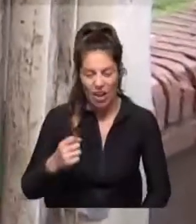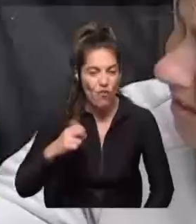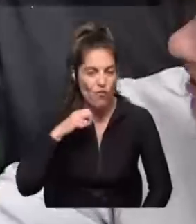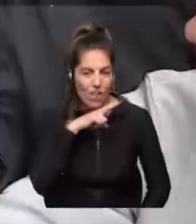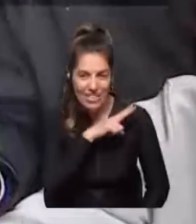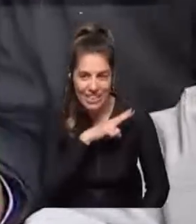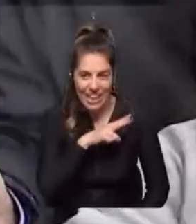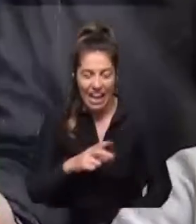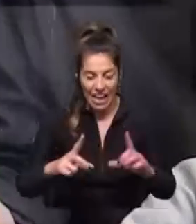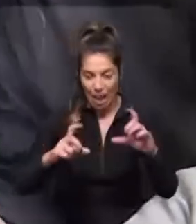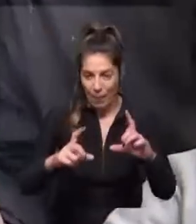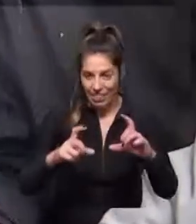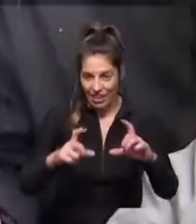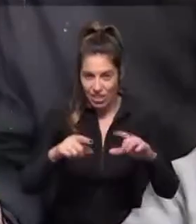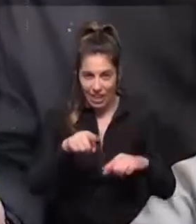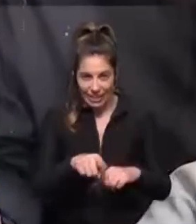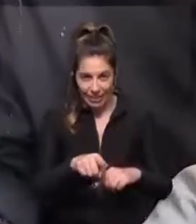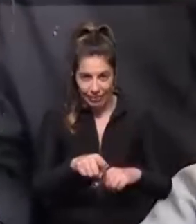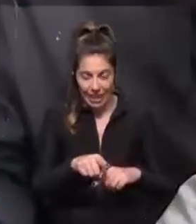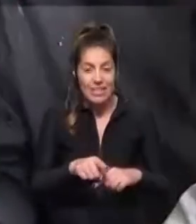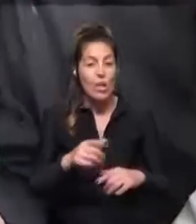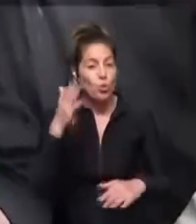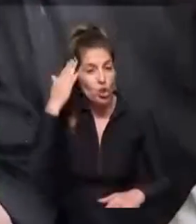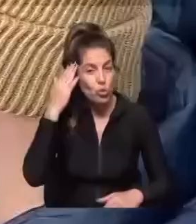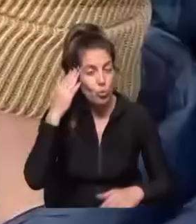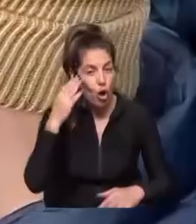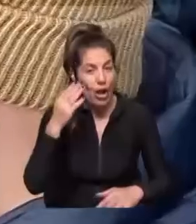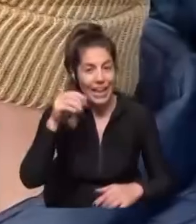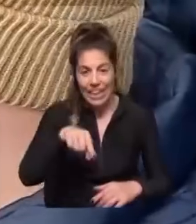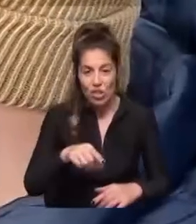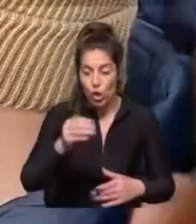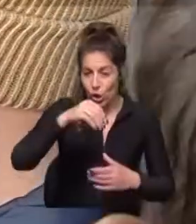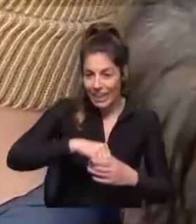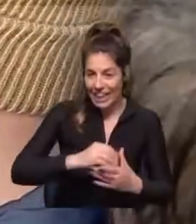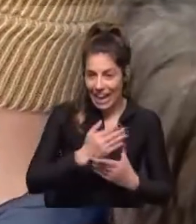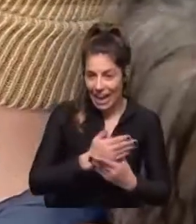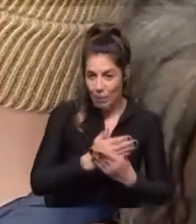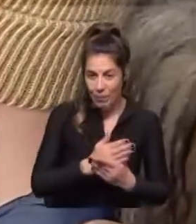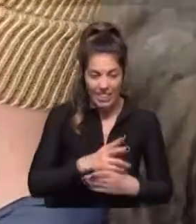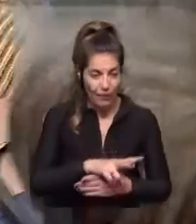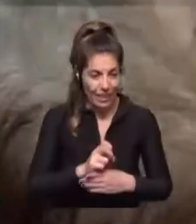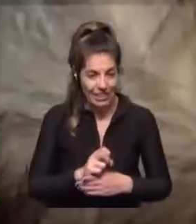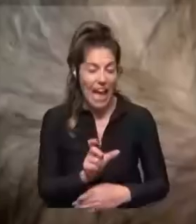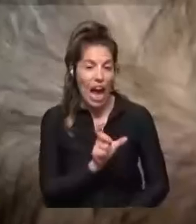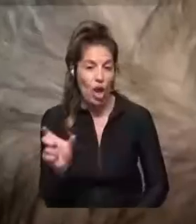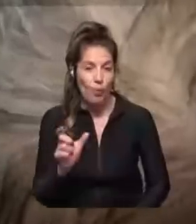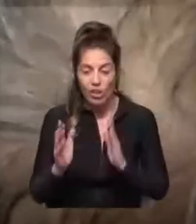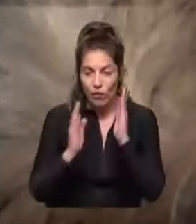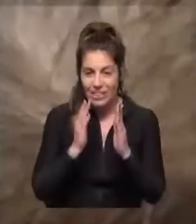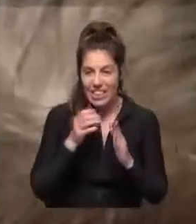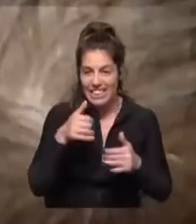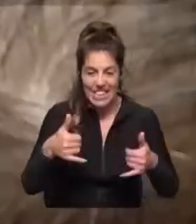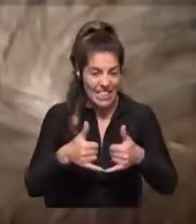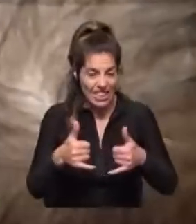falsedad en la captura de pantalla según supo MB de noticias esa captura no forma parte de la carpeta fiscal el argumento de la defensa es que si ese chat es falso